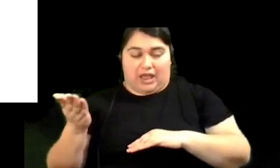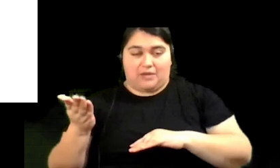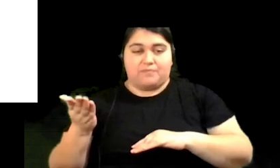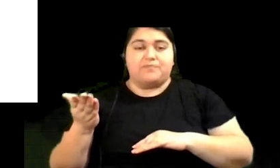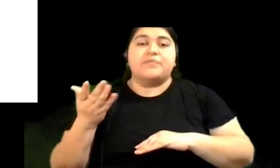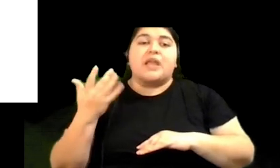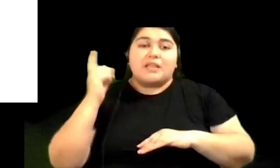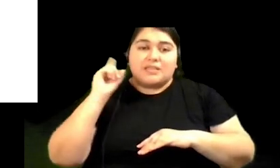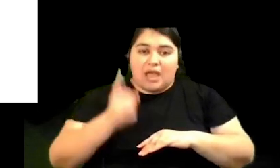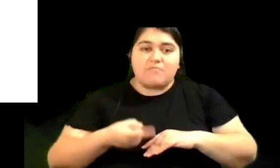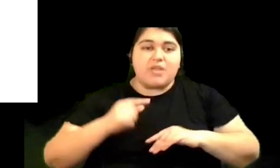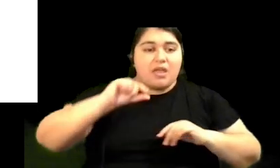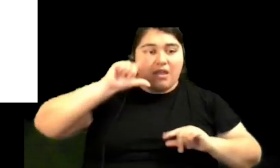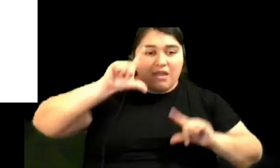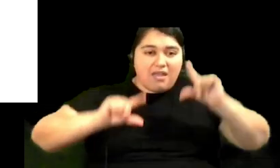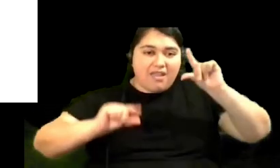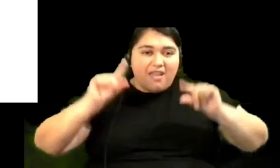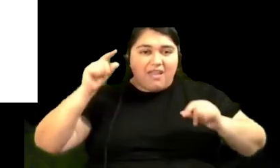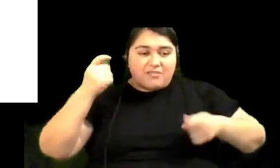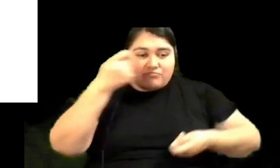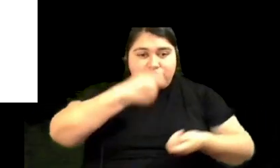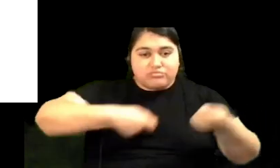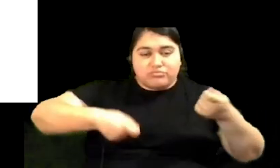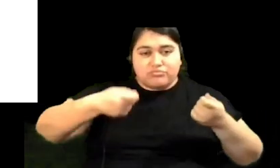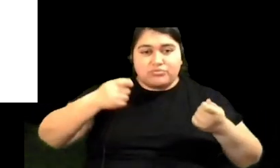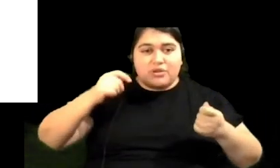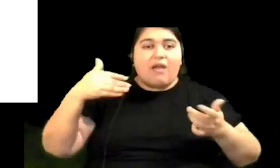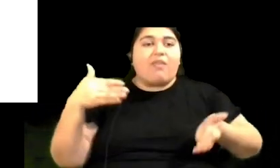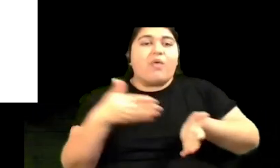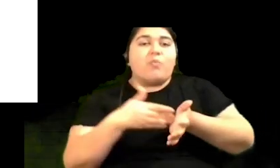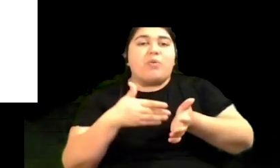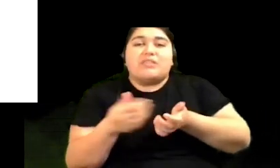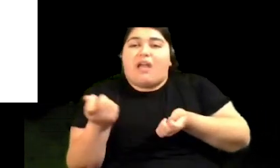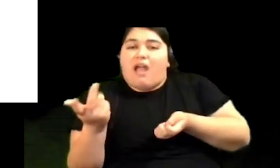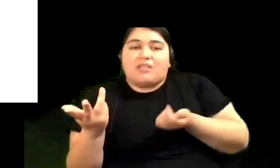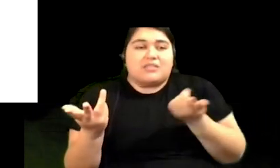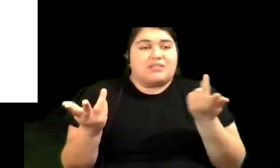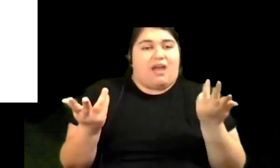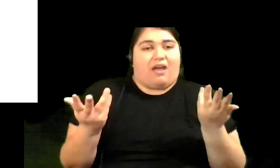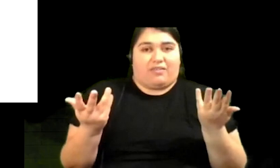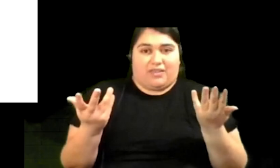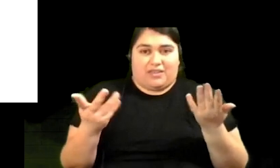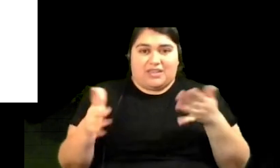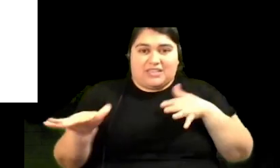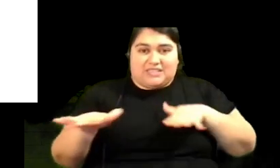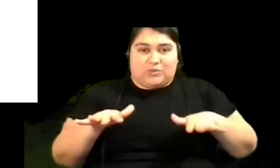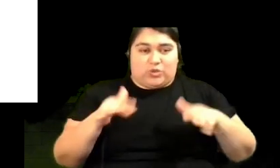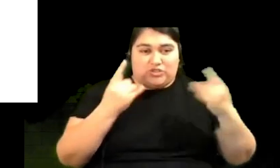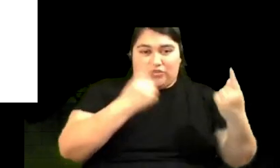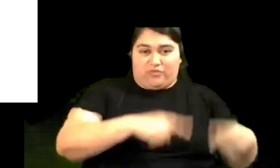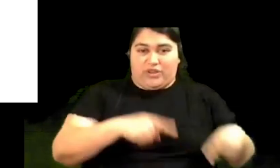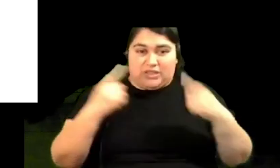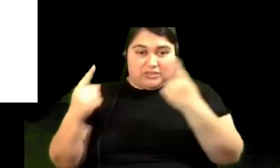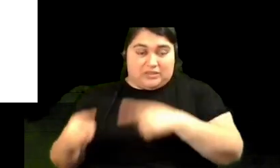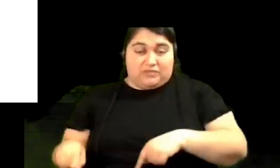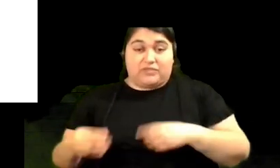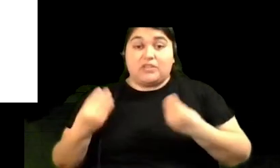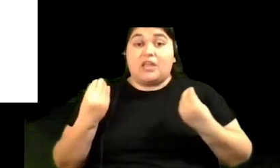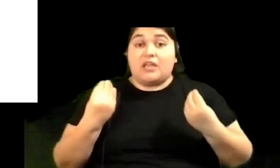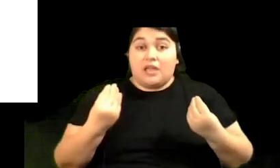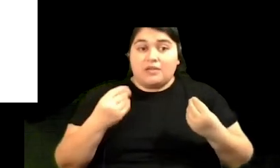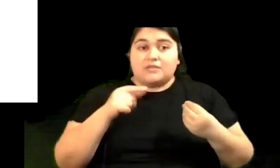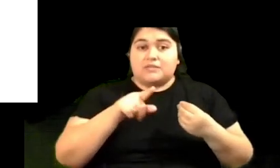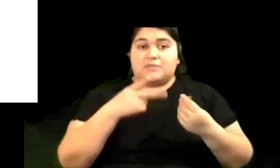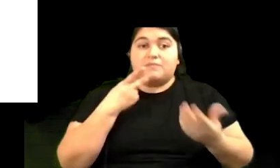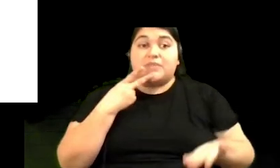cantidades también, las cantidades de mercado se van a correr hacia las cantidades sociales. El tema acá que hay que tener cuidado que no transformar este impuesto en un tributo